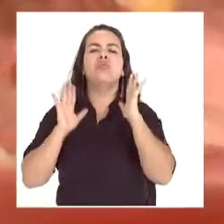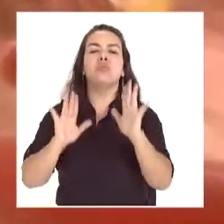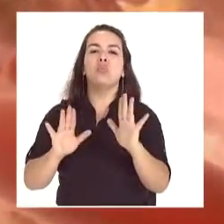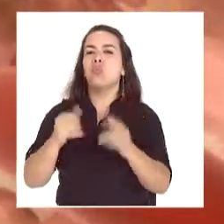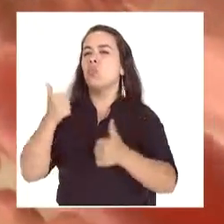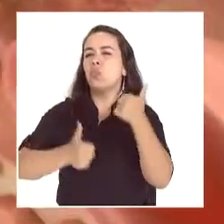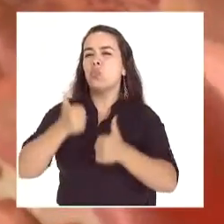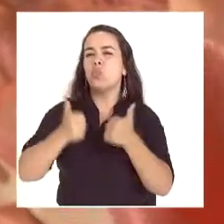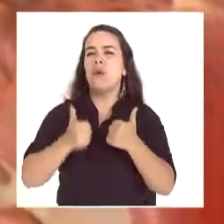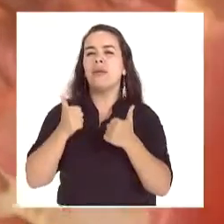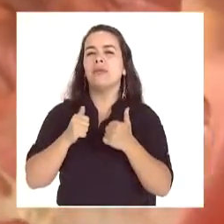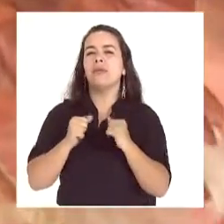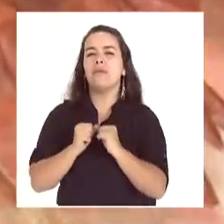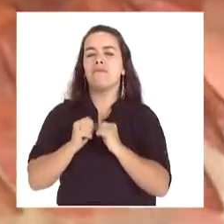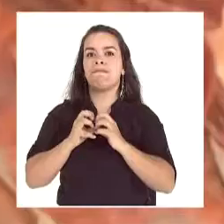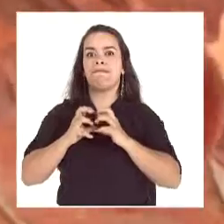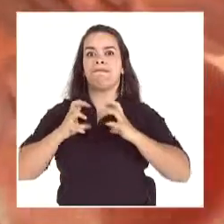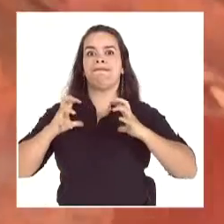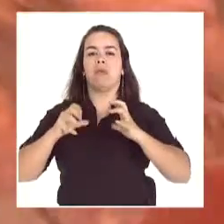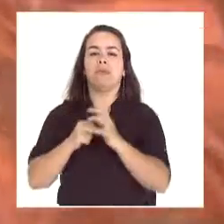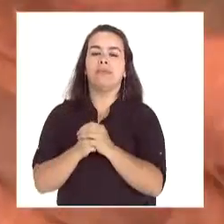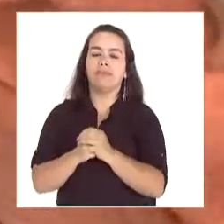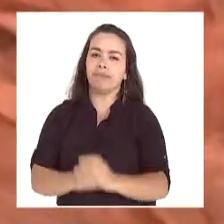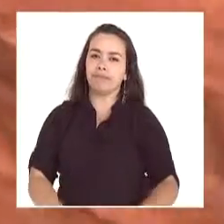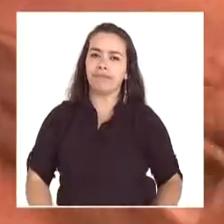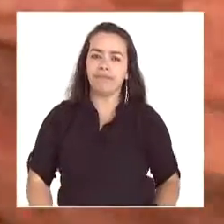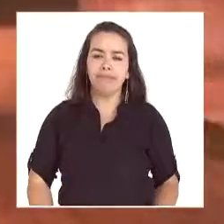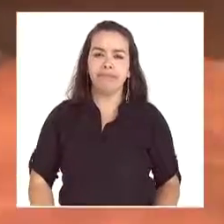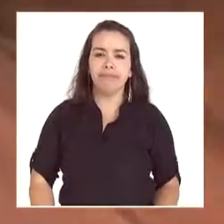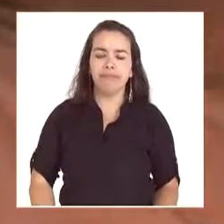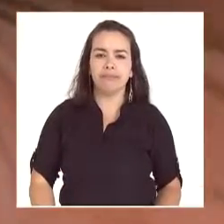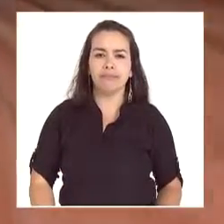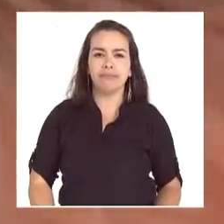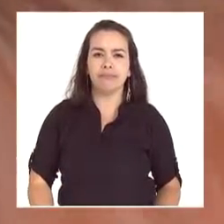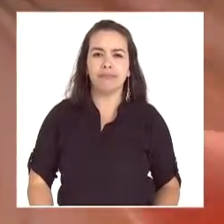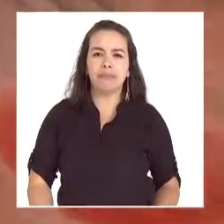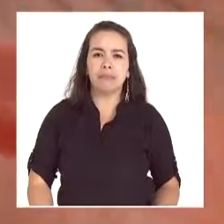la inflamación. Pero